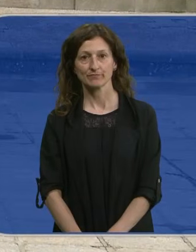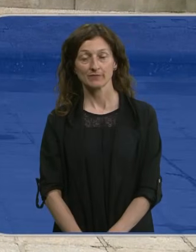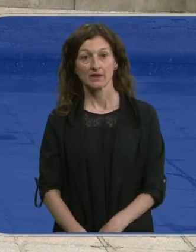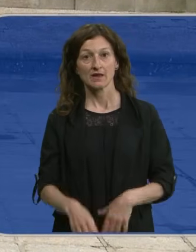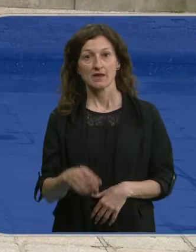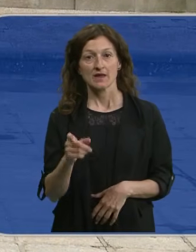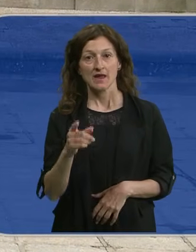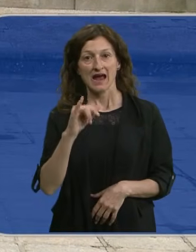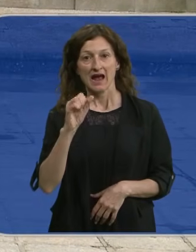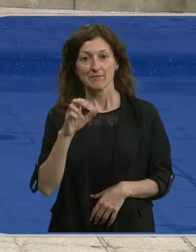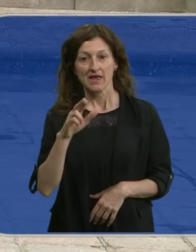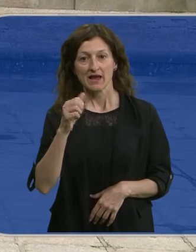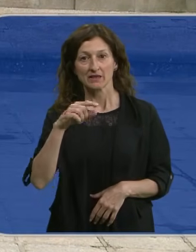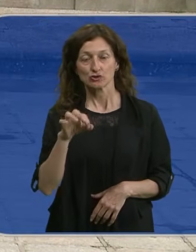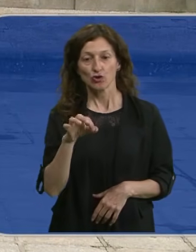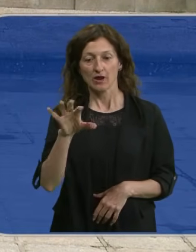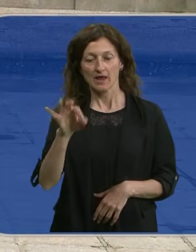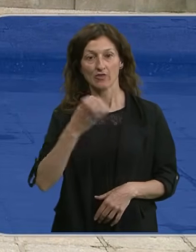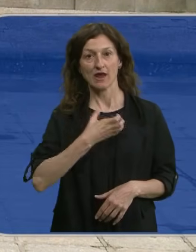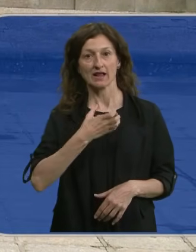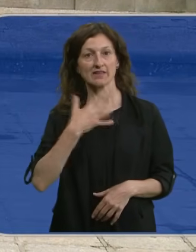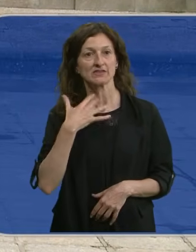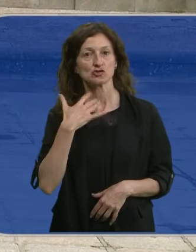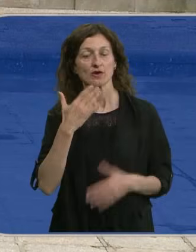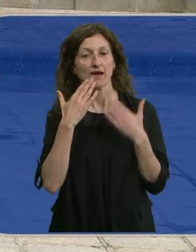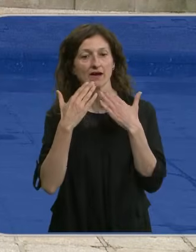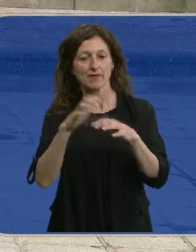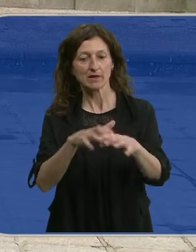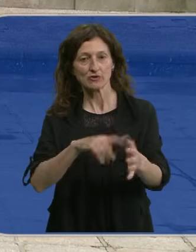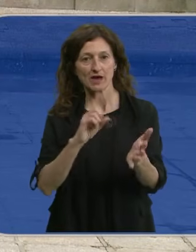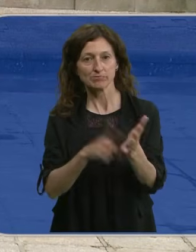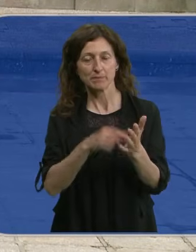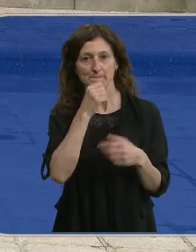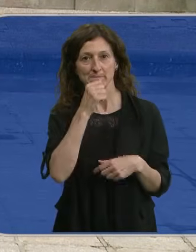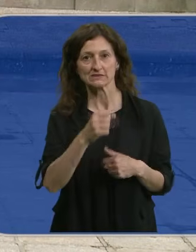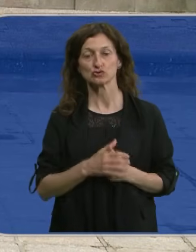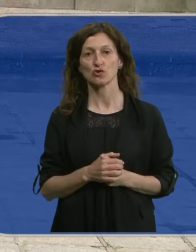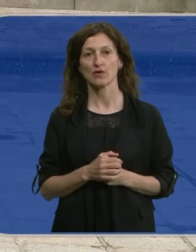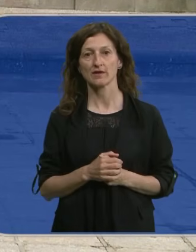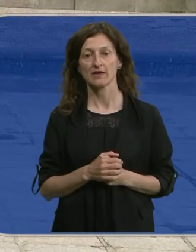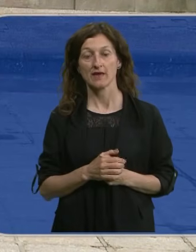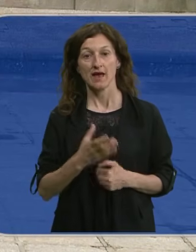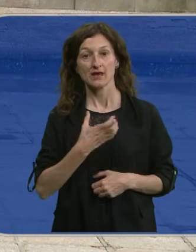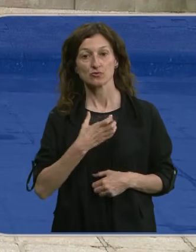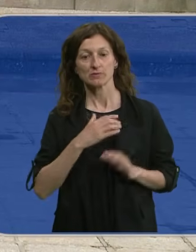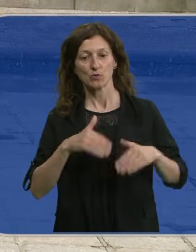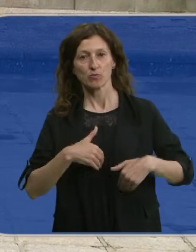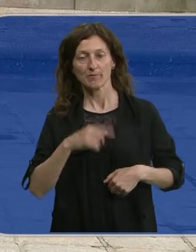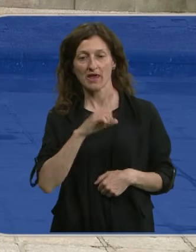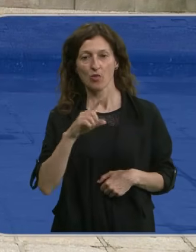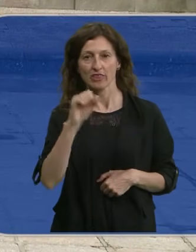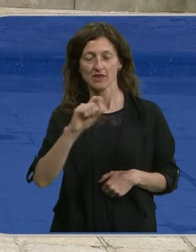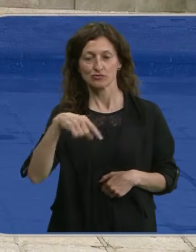Javier Antón Cacho ha sido elegido como alcalde de Soria gracias a la mayoría absoluta del PSOE. Regresa al Ayuntamiento de Soria 11